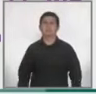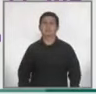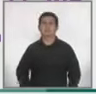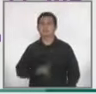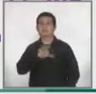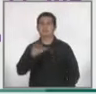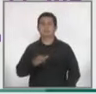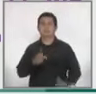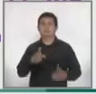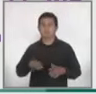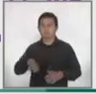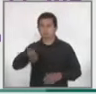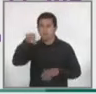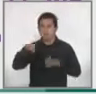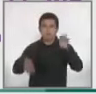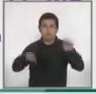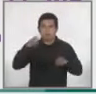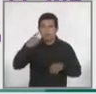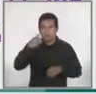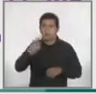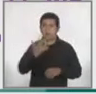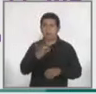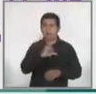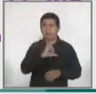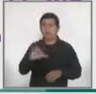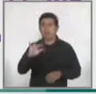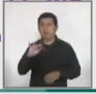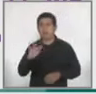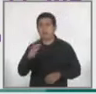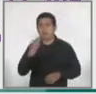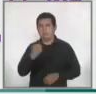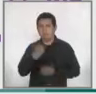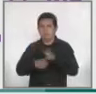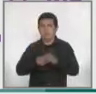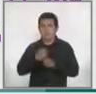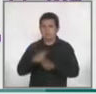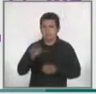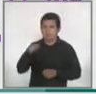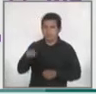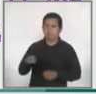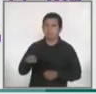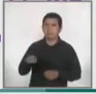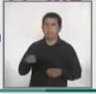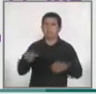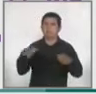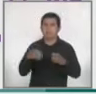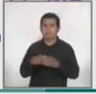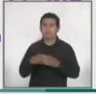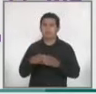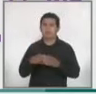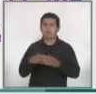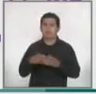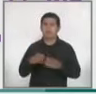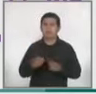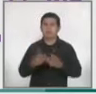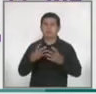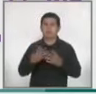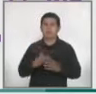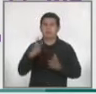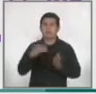Siguiéndole por grupo de edad de 50 a 59 años, tenemos el reporte de